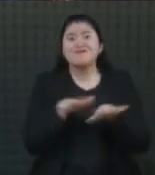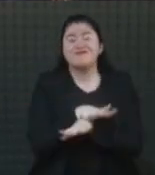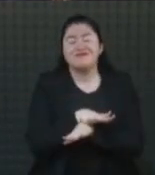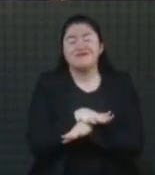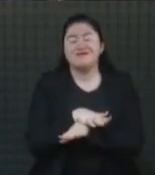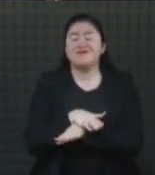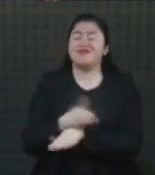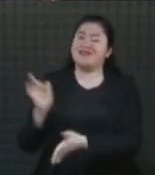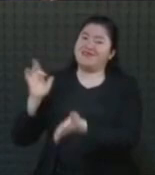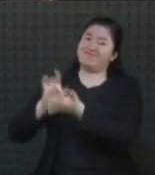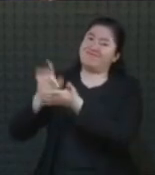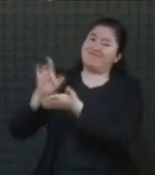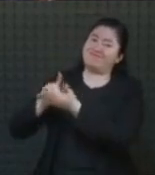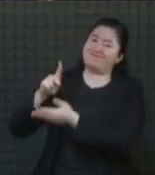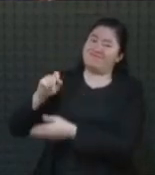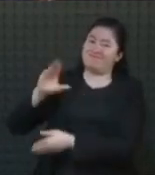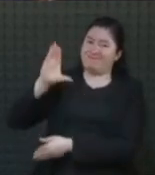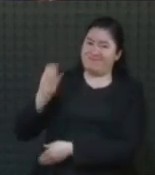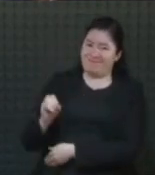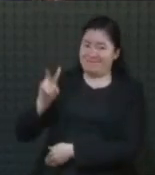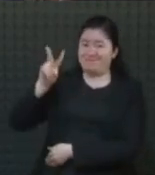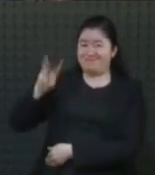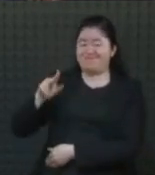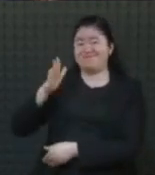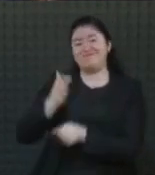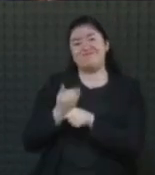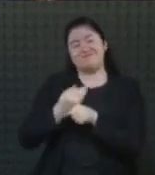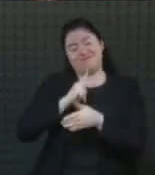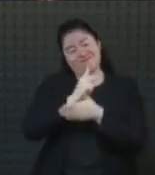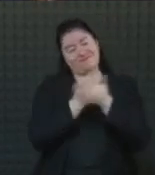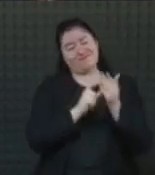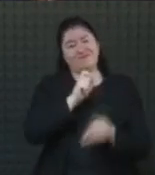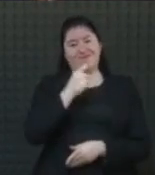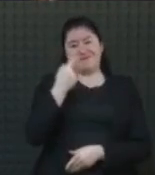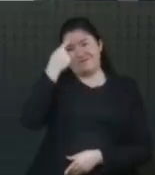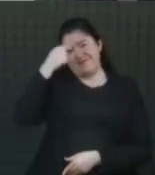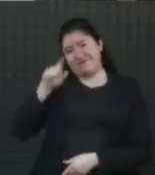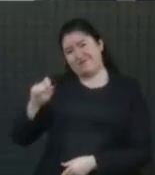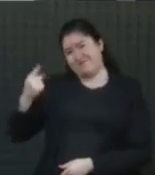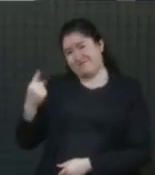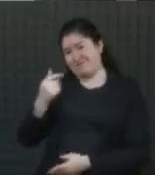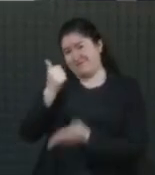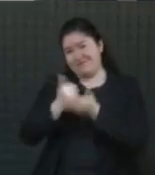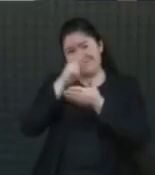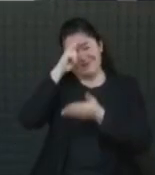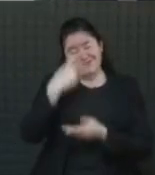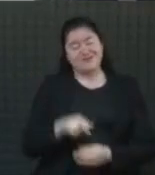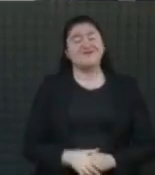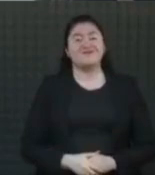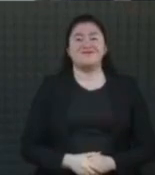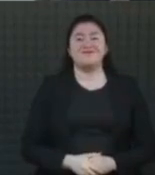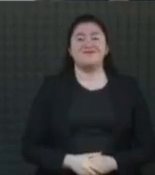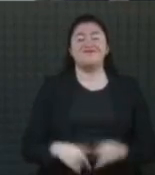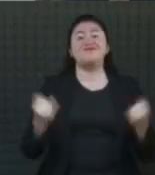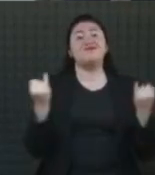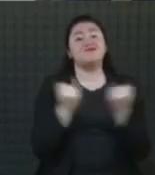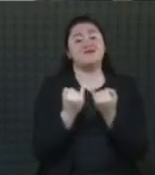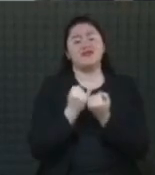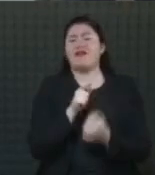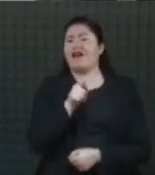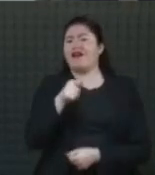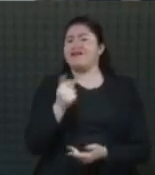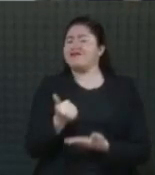que gracias, Paco, por este 21 por el 21 en la Ciudad de México. Tiene además la gran